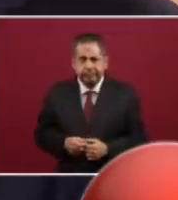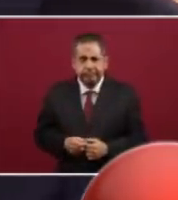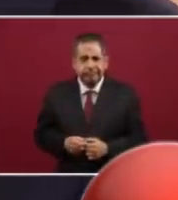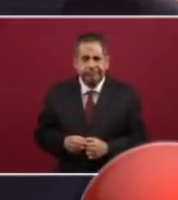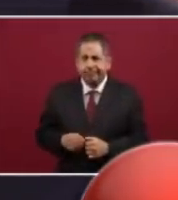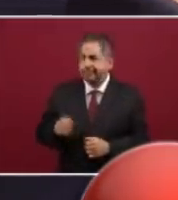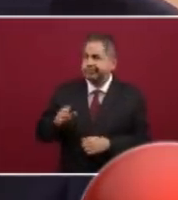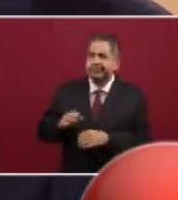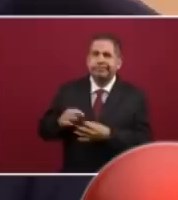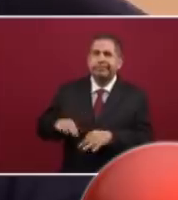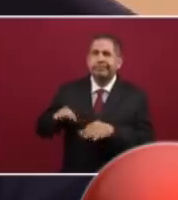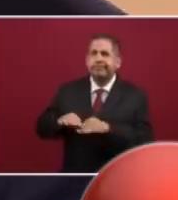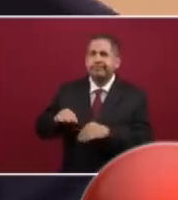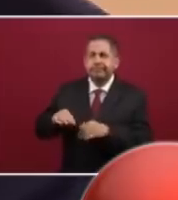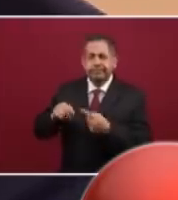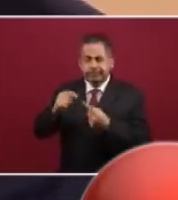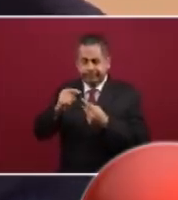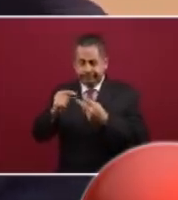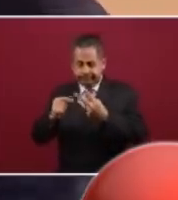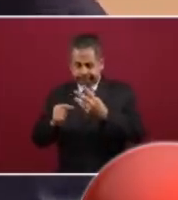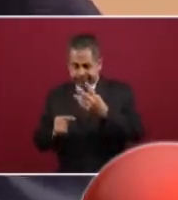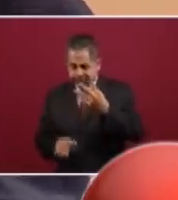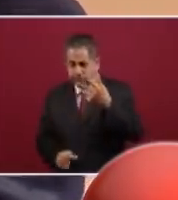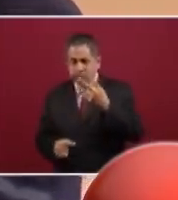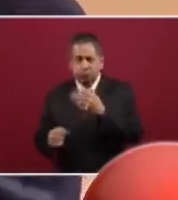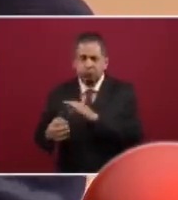lo que nos